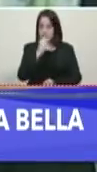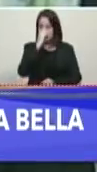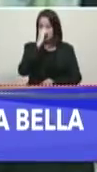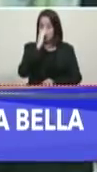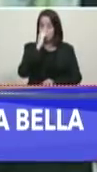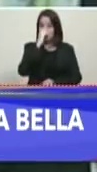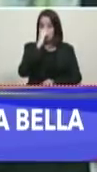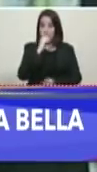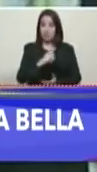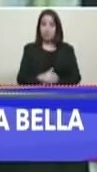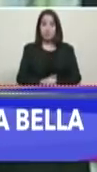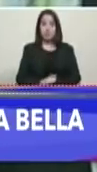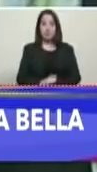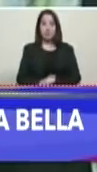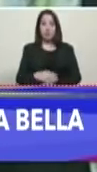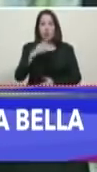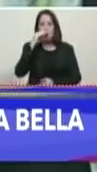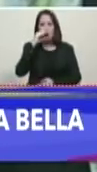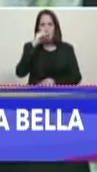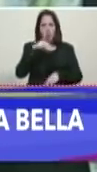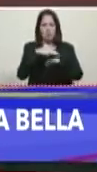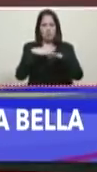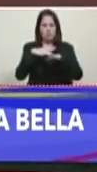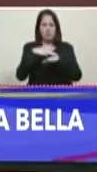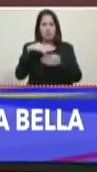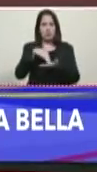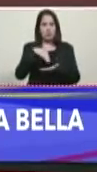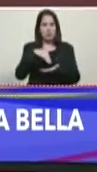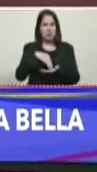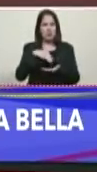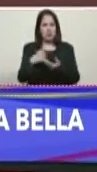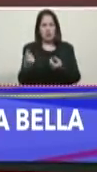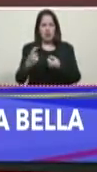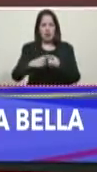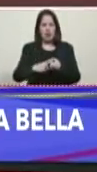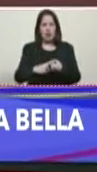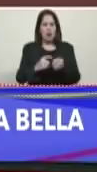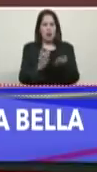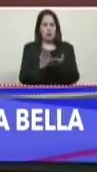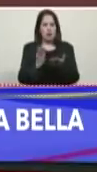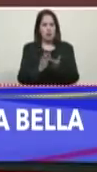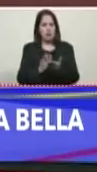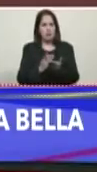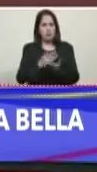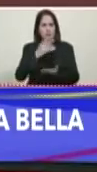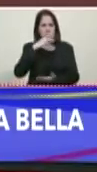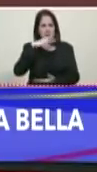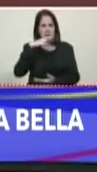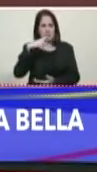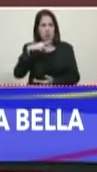jorge rodríguez que miembro de la academia de la lengua de la lengua